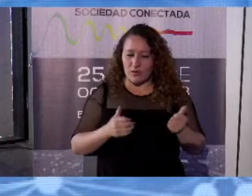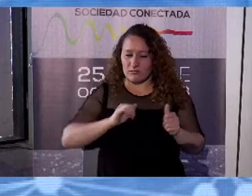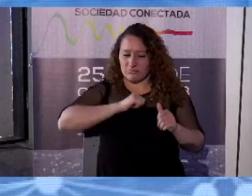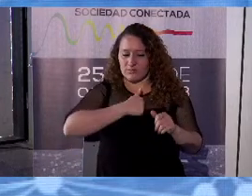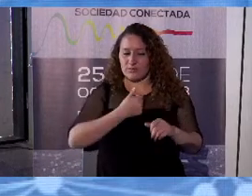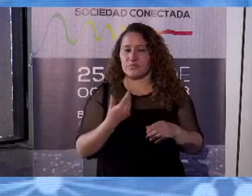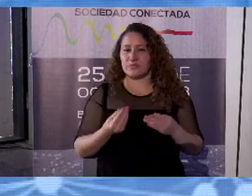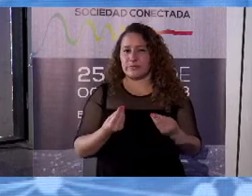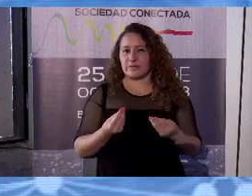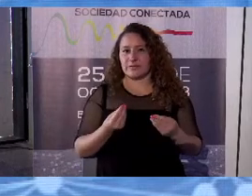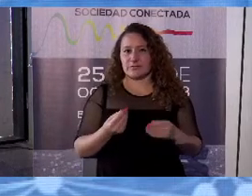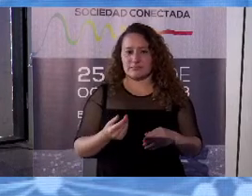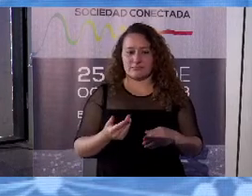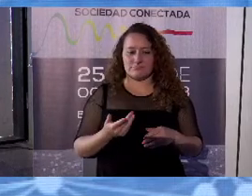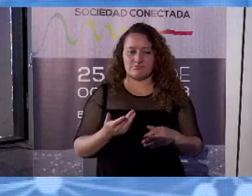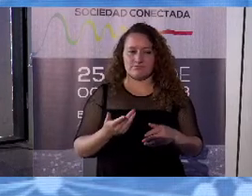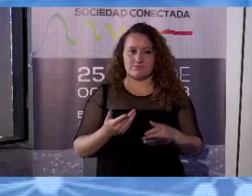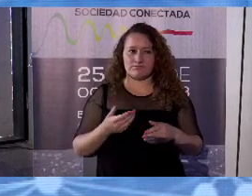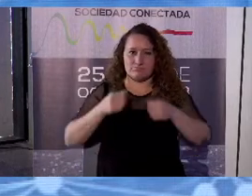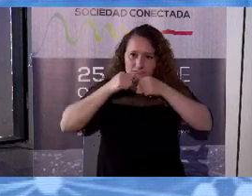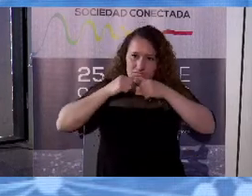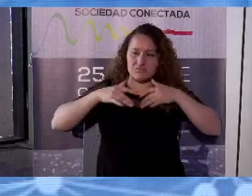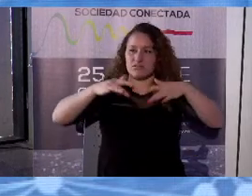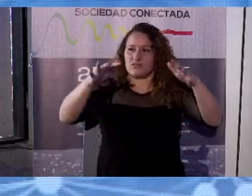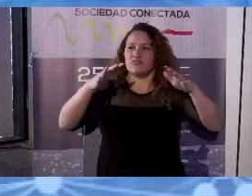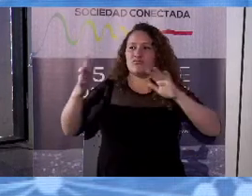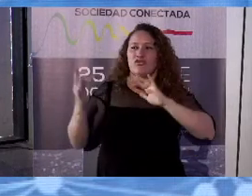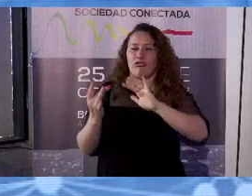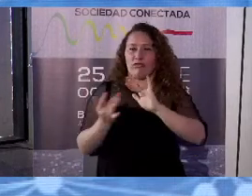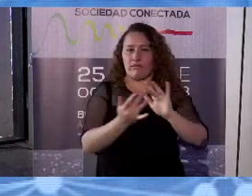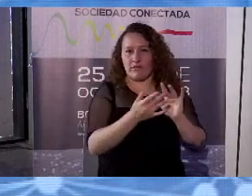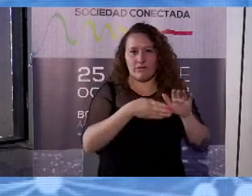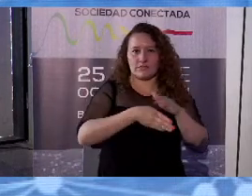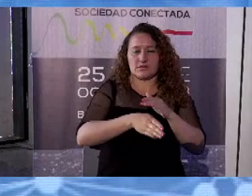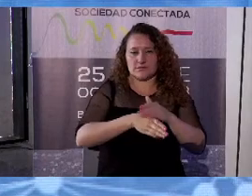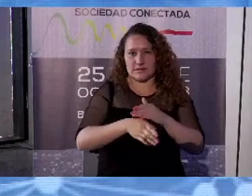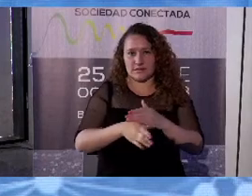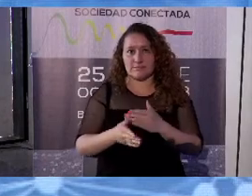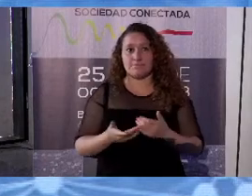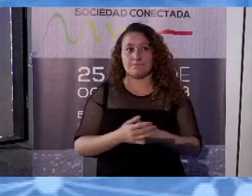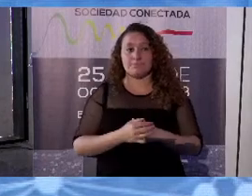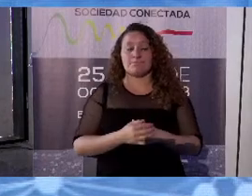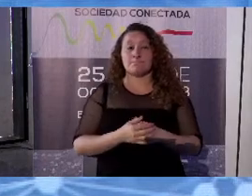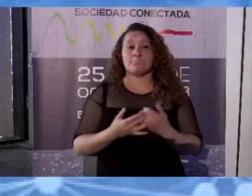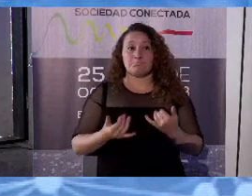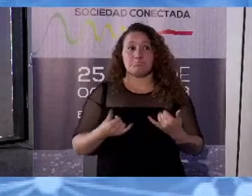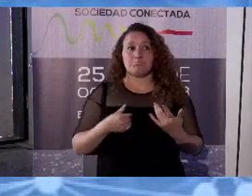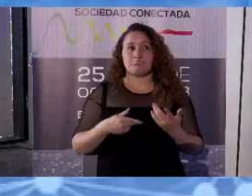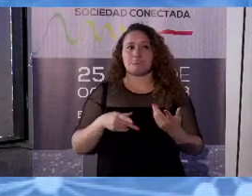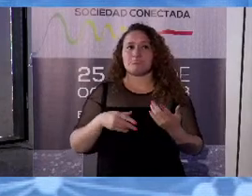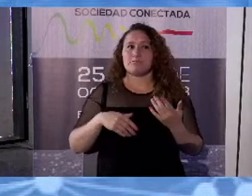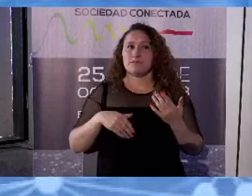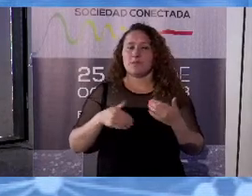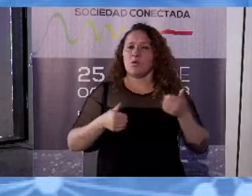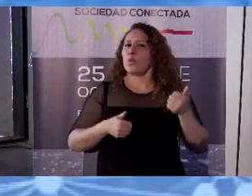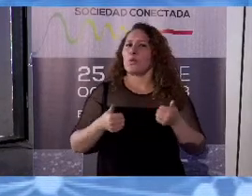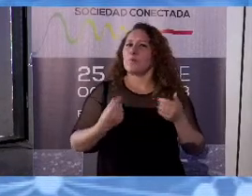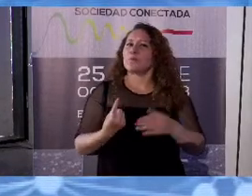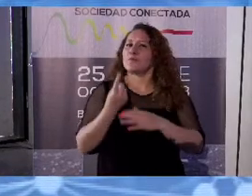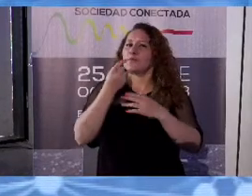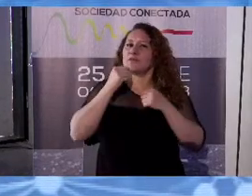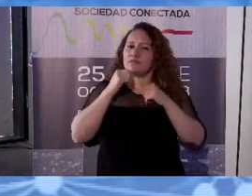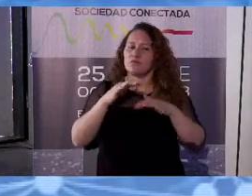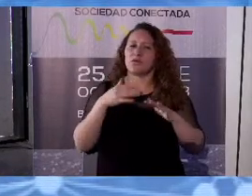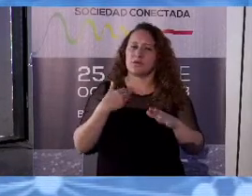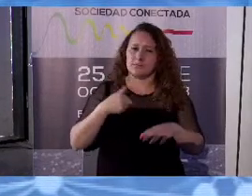para generar eh expansión conectividad asequibilidad y me voy a basar en la política pública que hemos